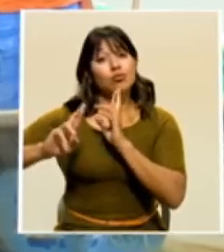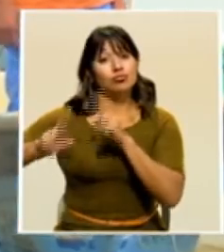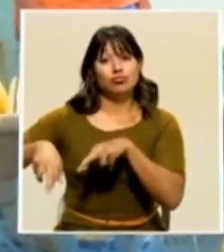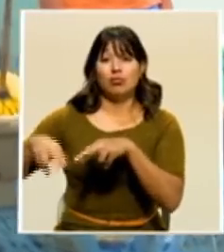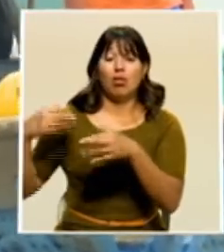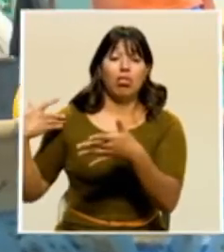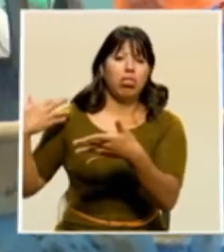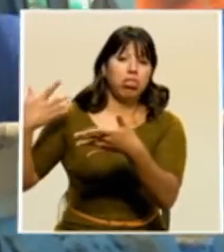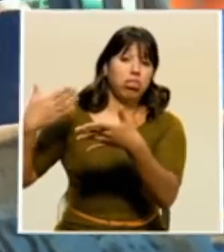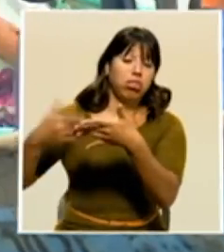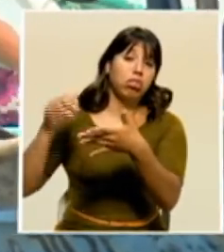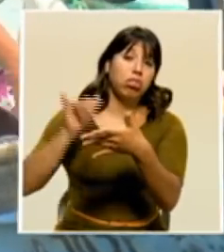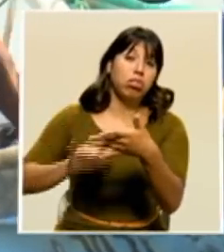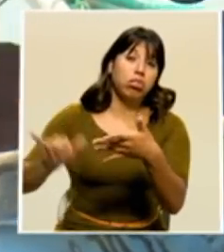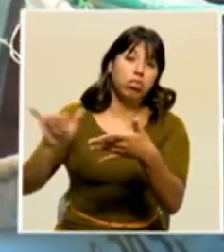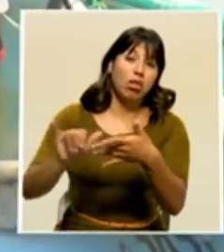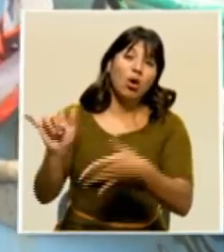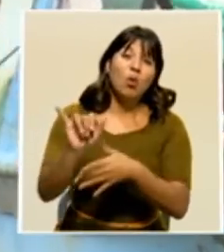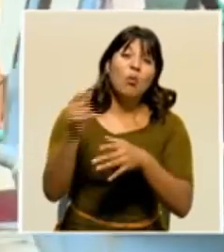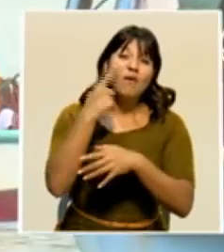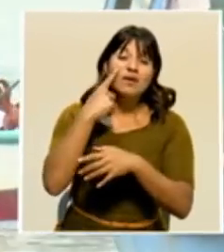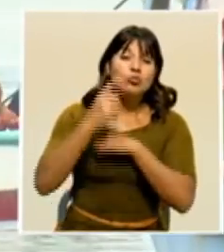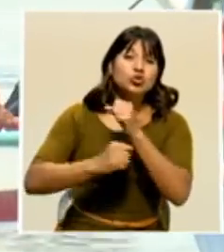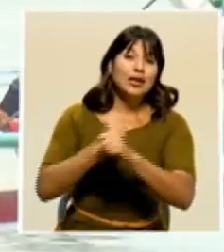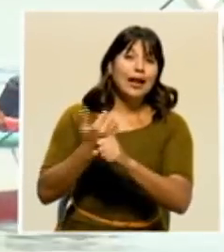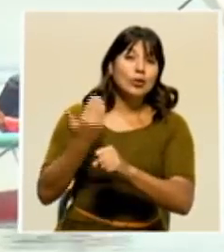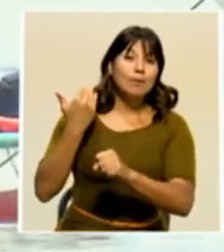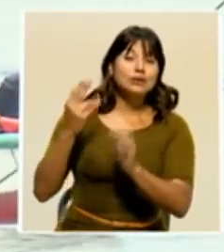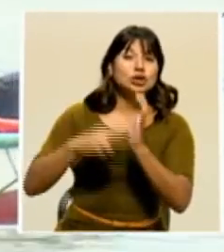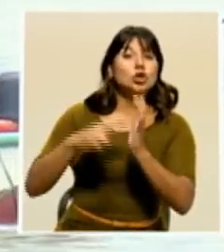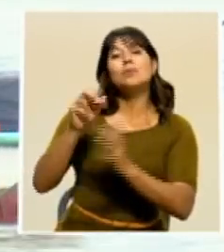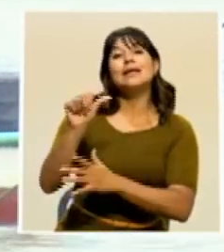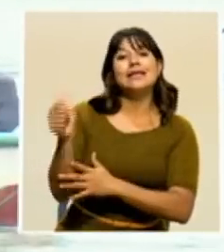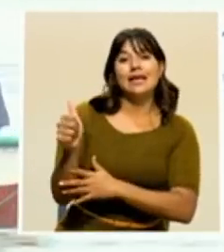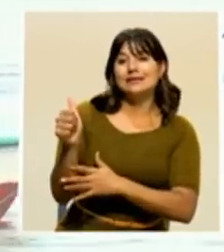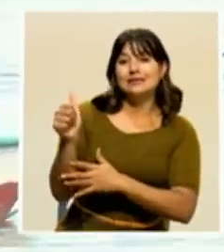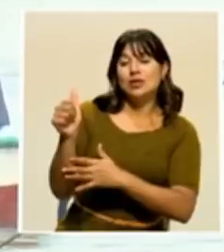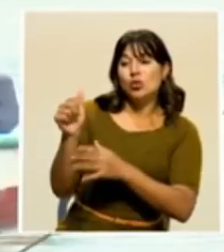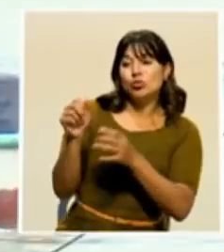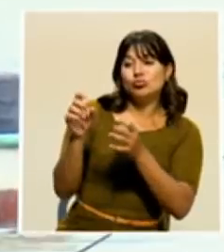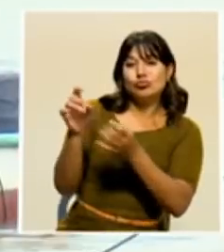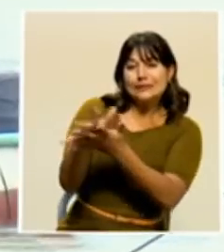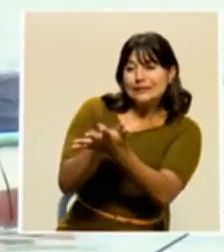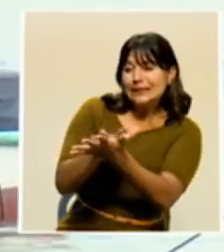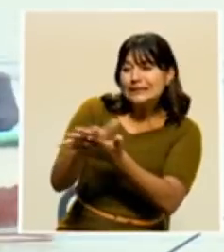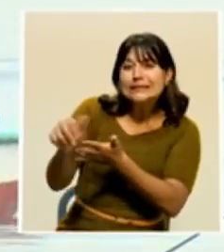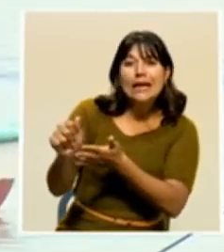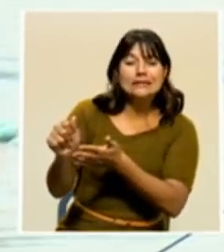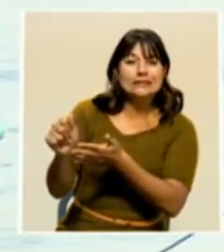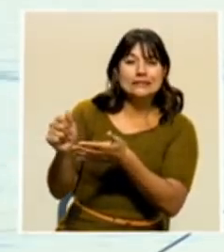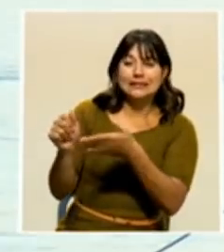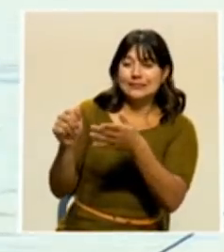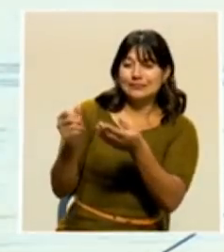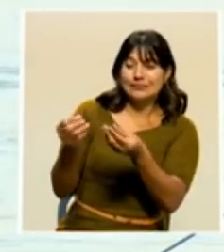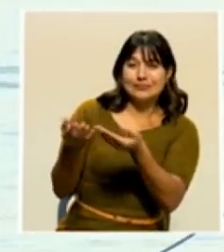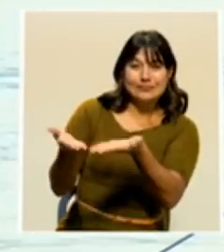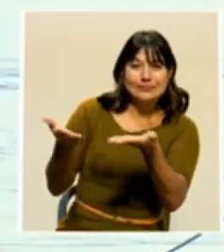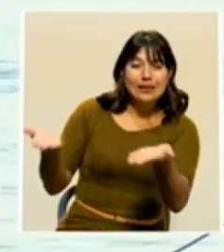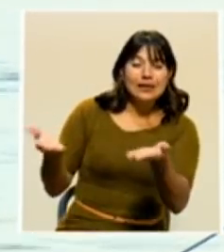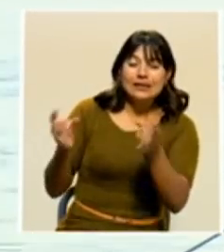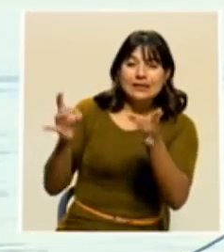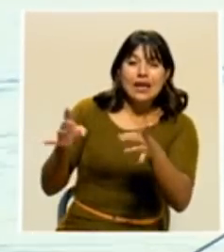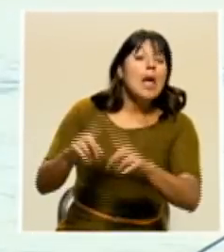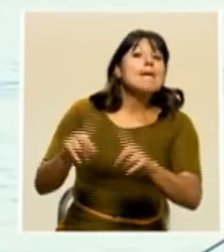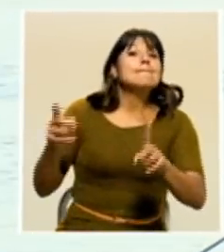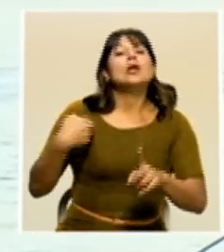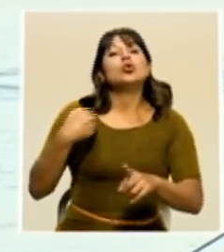fueron evidentes en el 2010. Un desgaste del recurso de una forma abismal. Pero sin embargo, tampoco podemos decir que